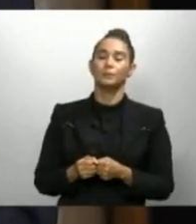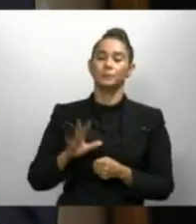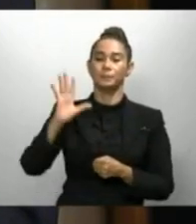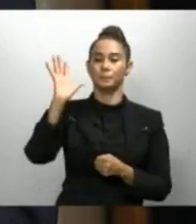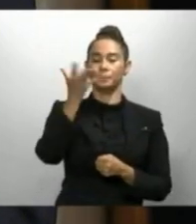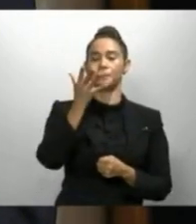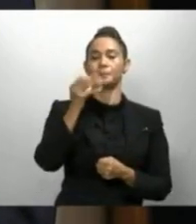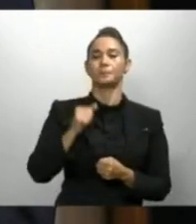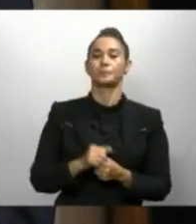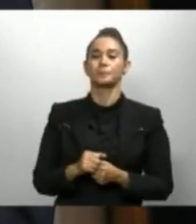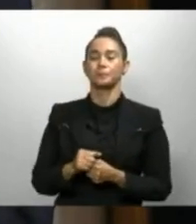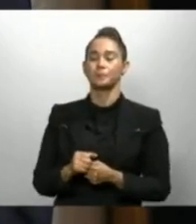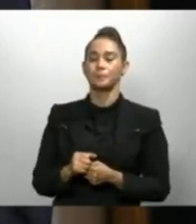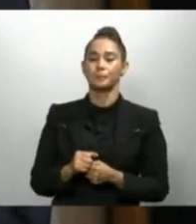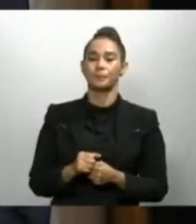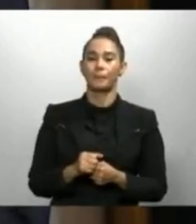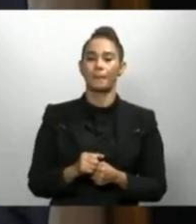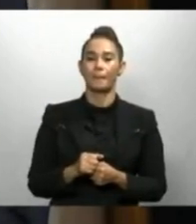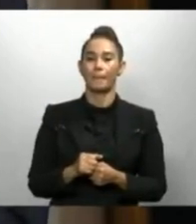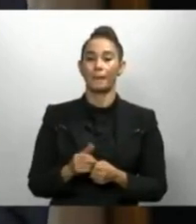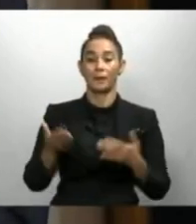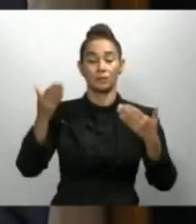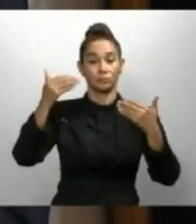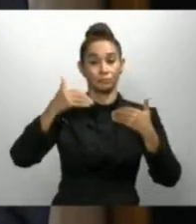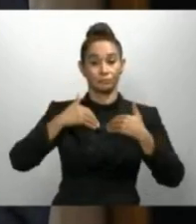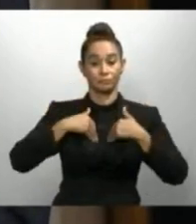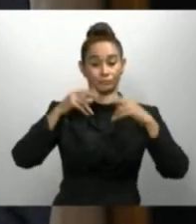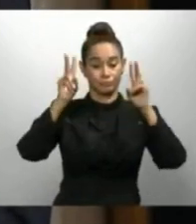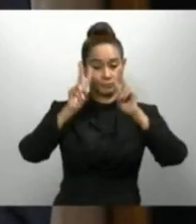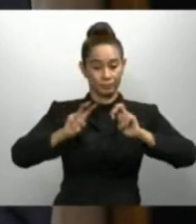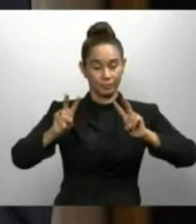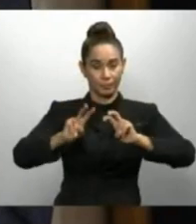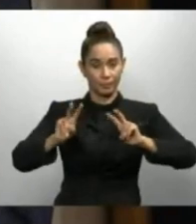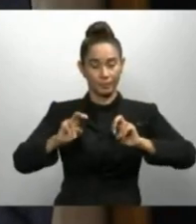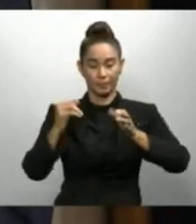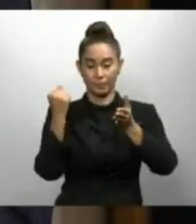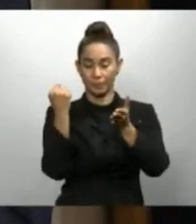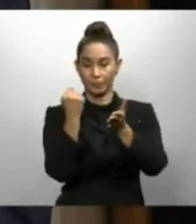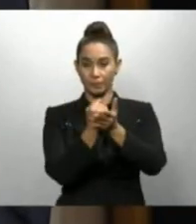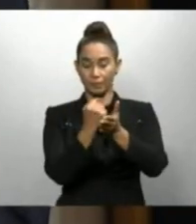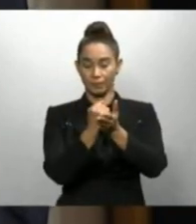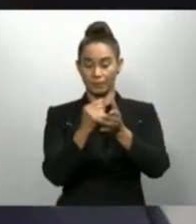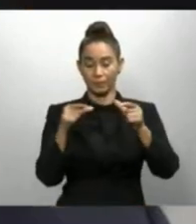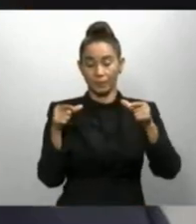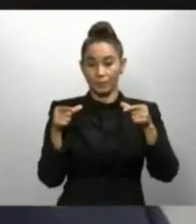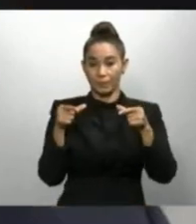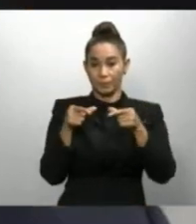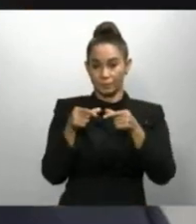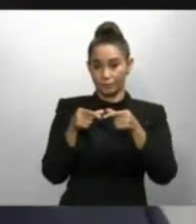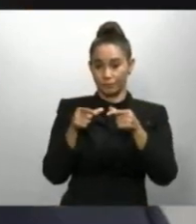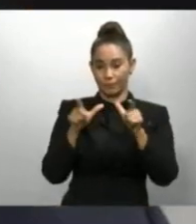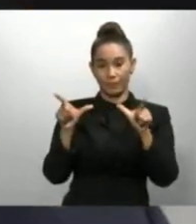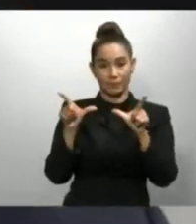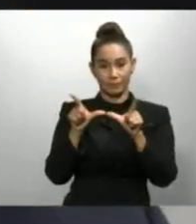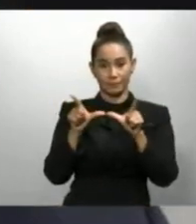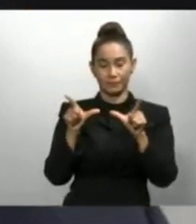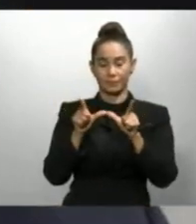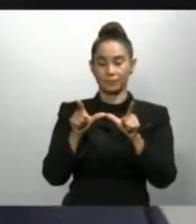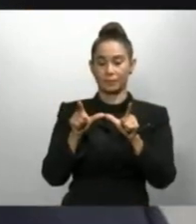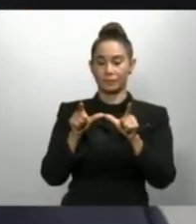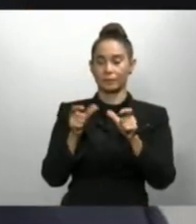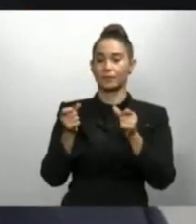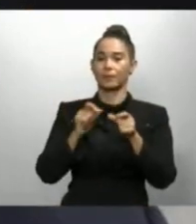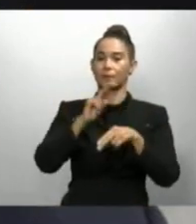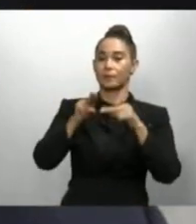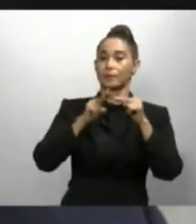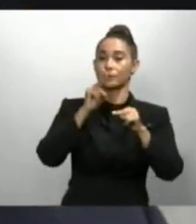5. Contar con una inspección previa al otorgamiento de la licencia de la Dirección Nacional de Control